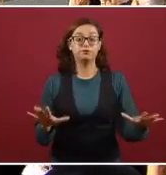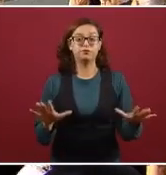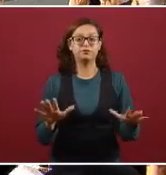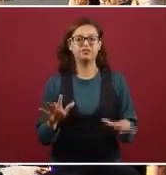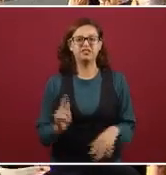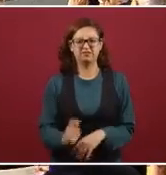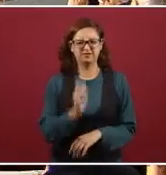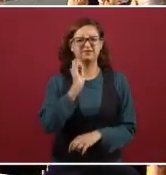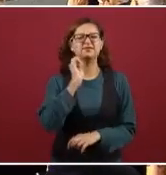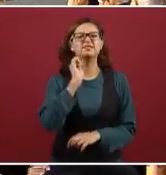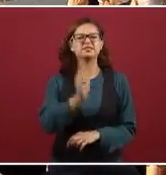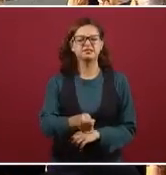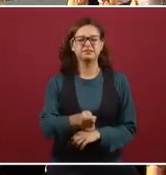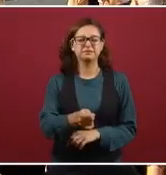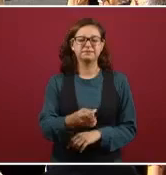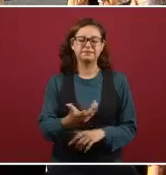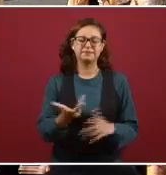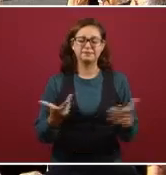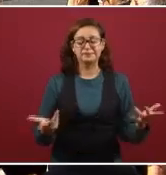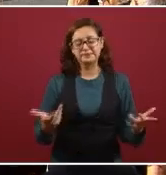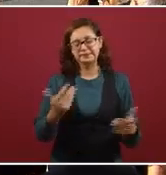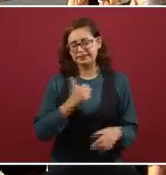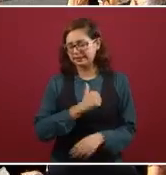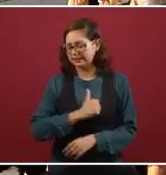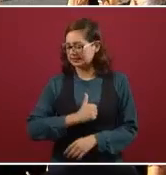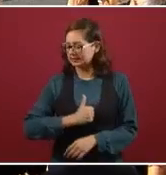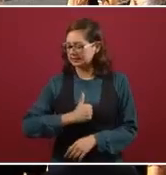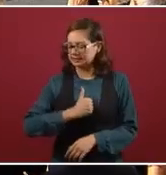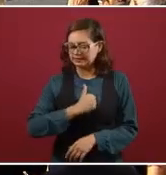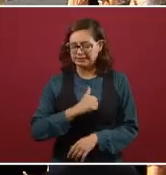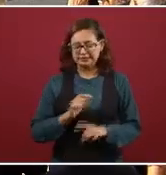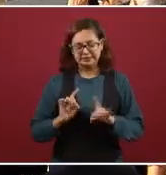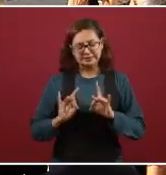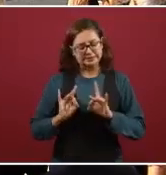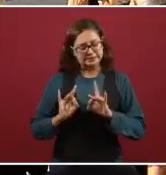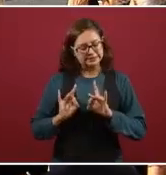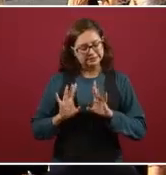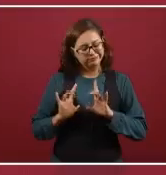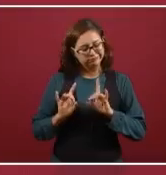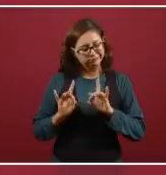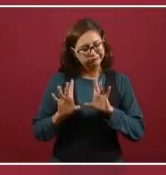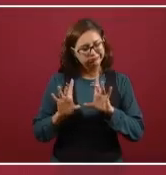sobre los lamentables sucesos